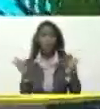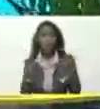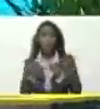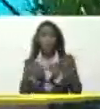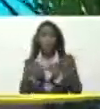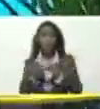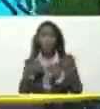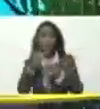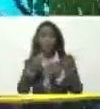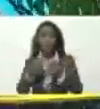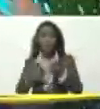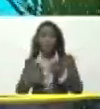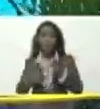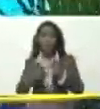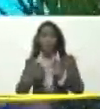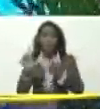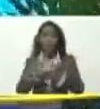tomos